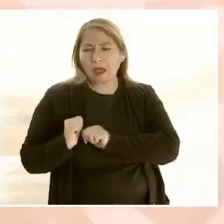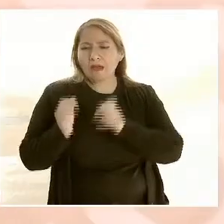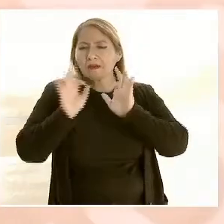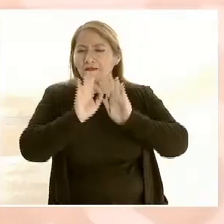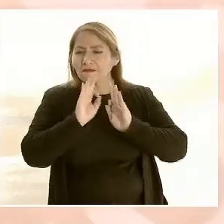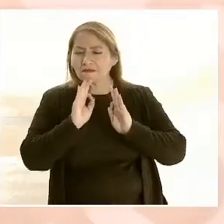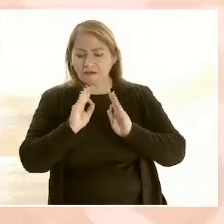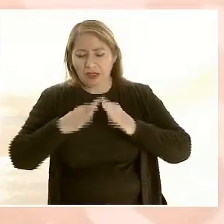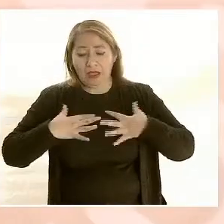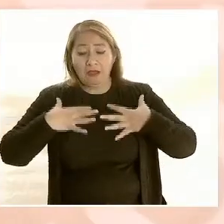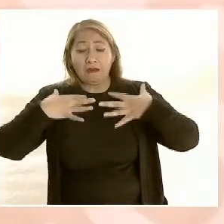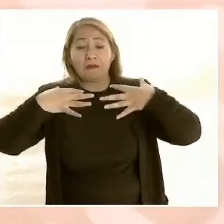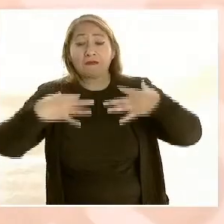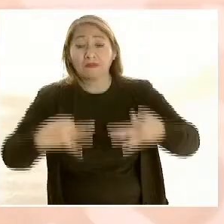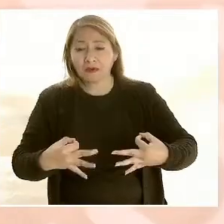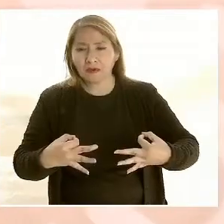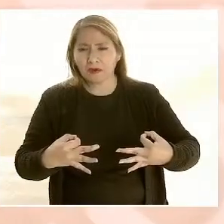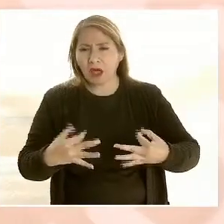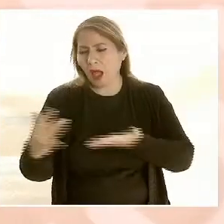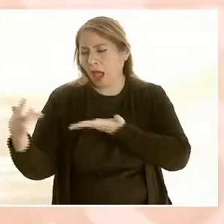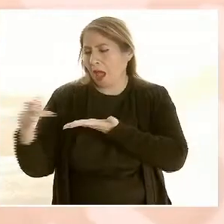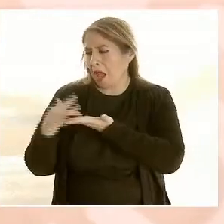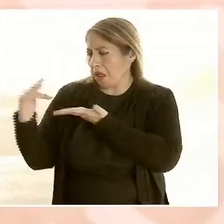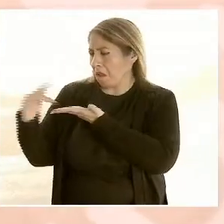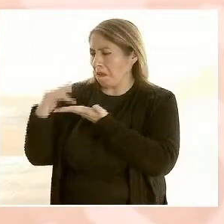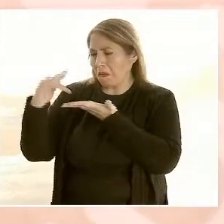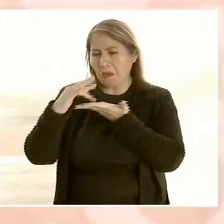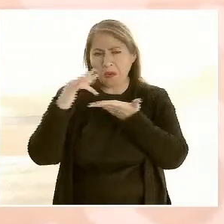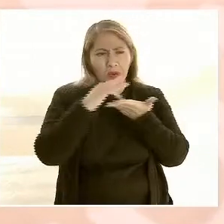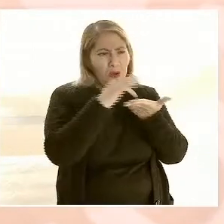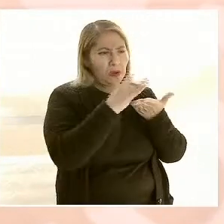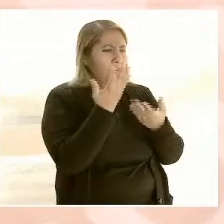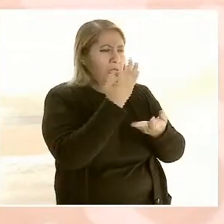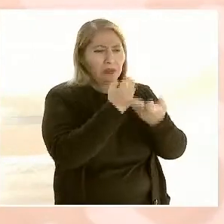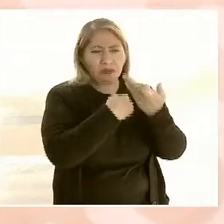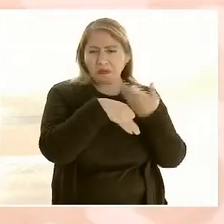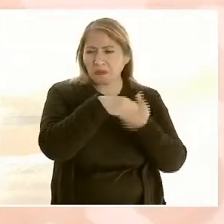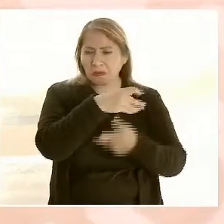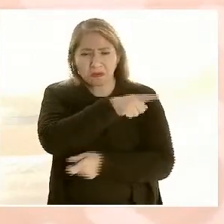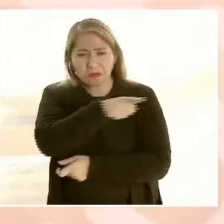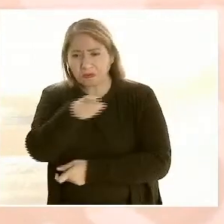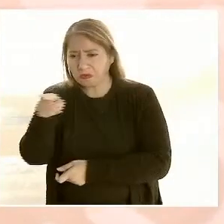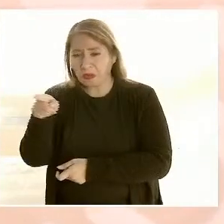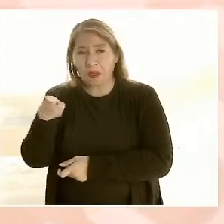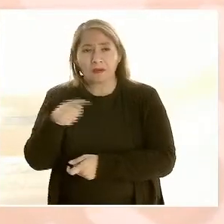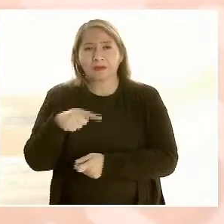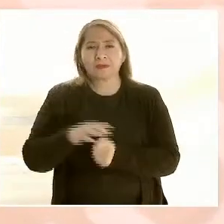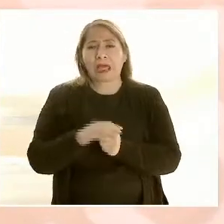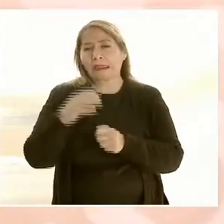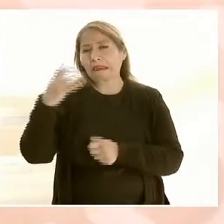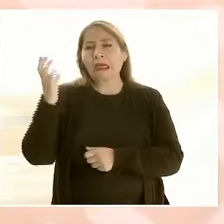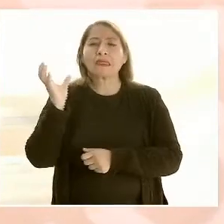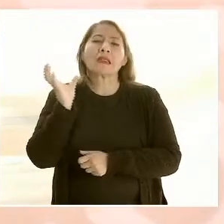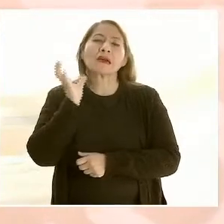fundó con el apoyo de todas las fuerzas políticas en el